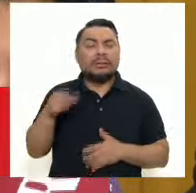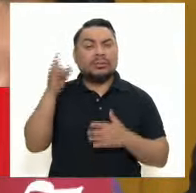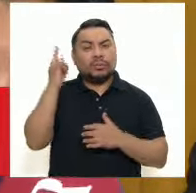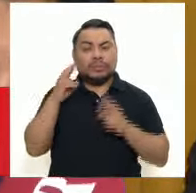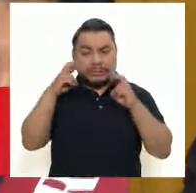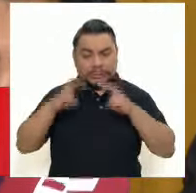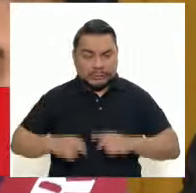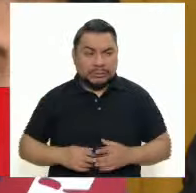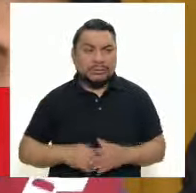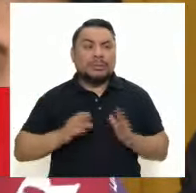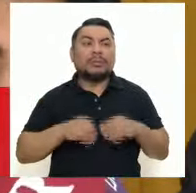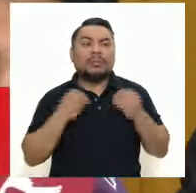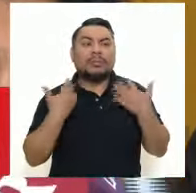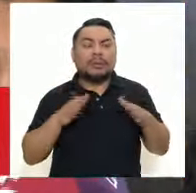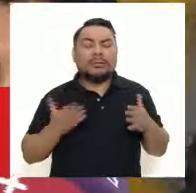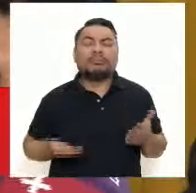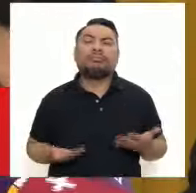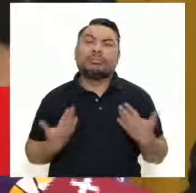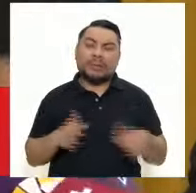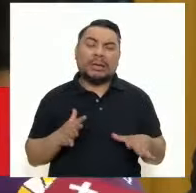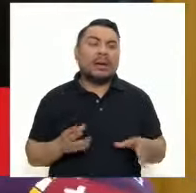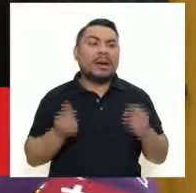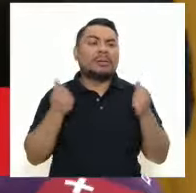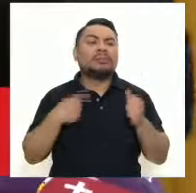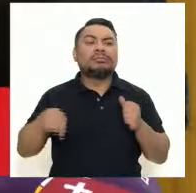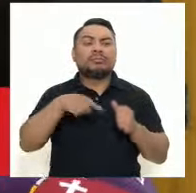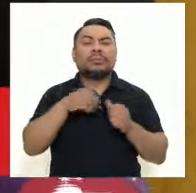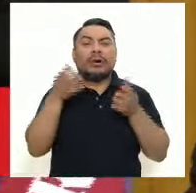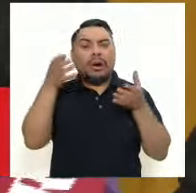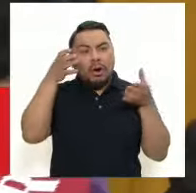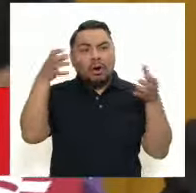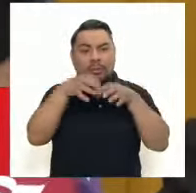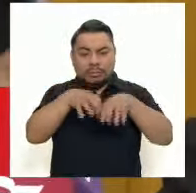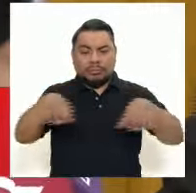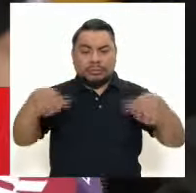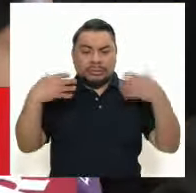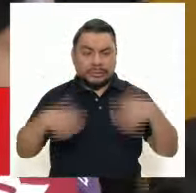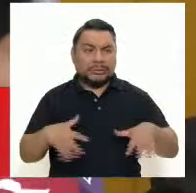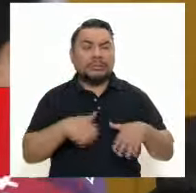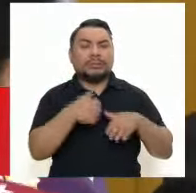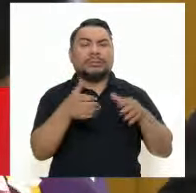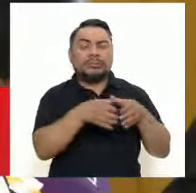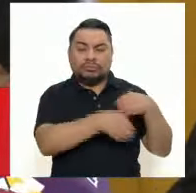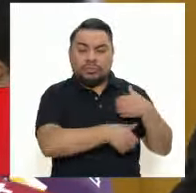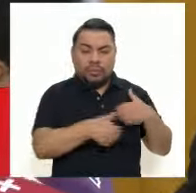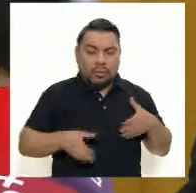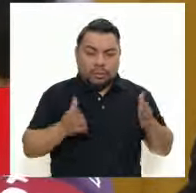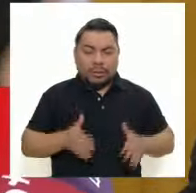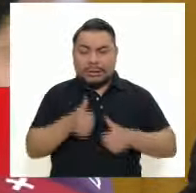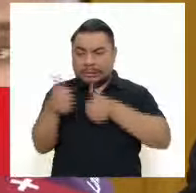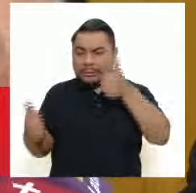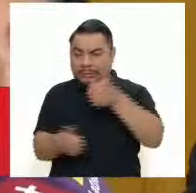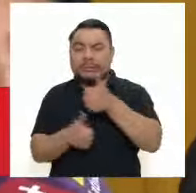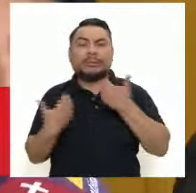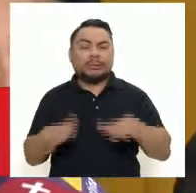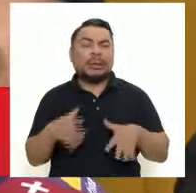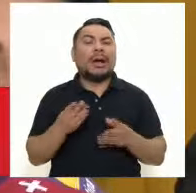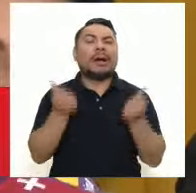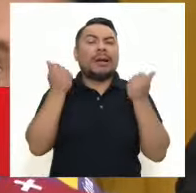tendríamos que tendríamos que instalar ya la bicameralidad con cámara de diputados y y senadores y habría que revisarlo de manera